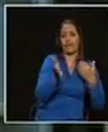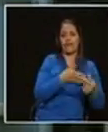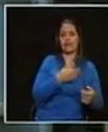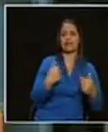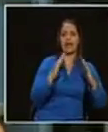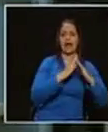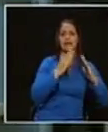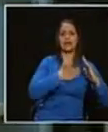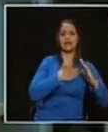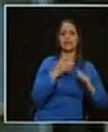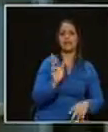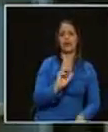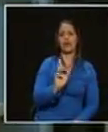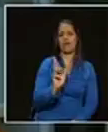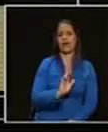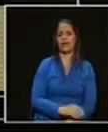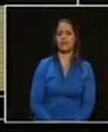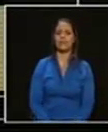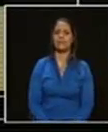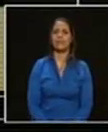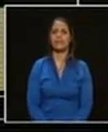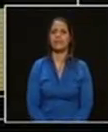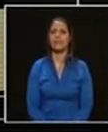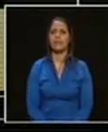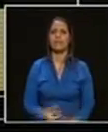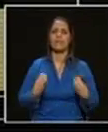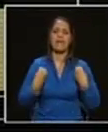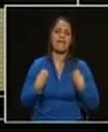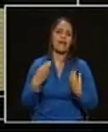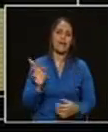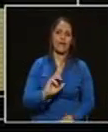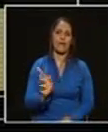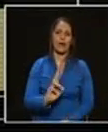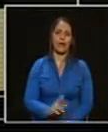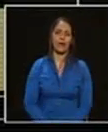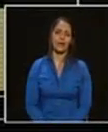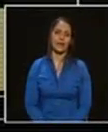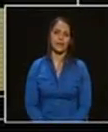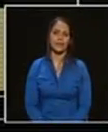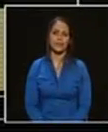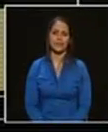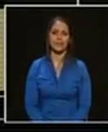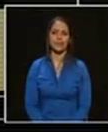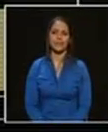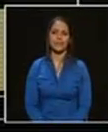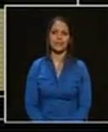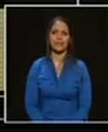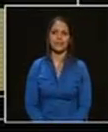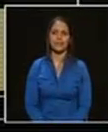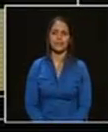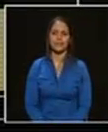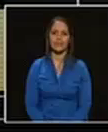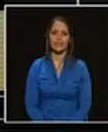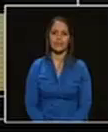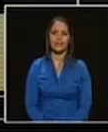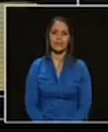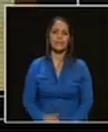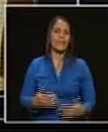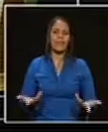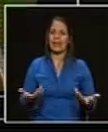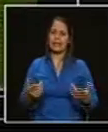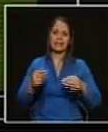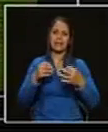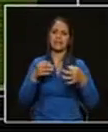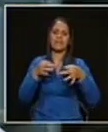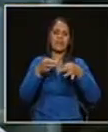mi casa mía en Robledo. O sea, la sintaxis de